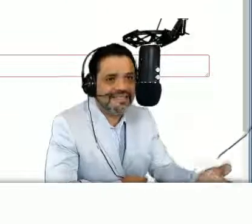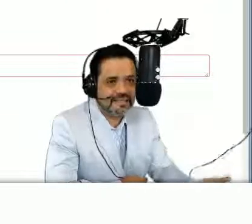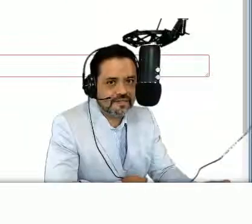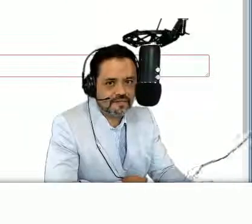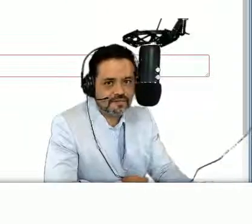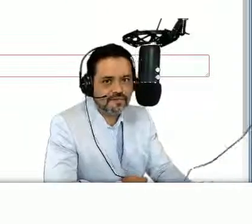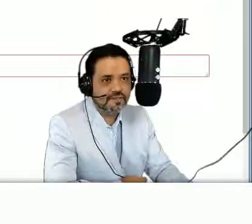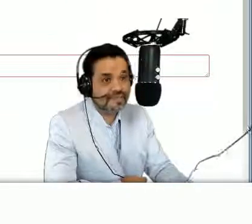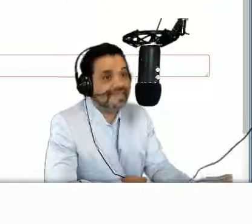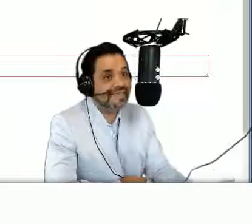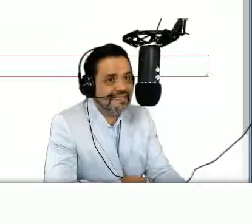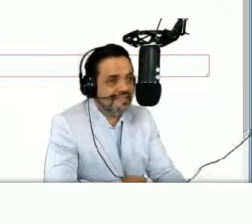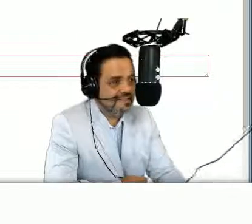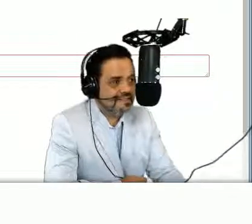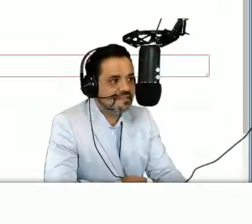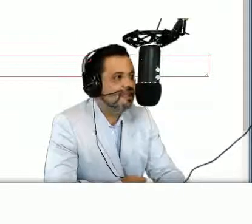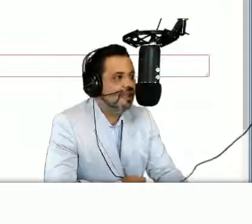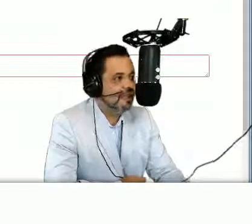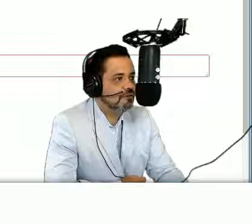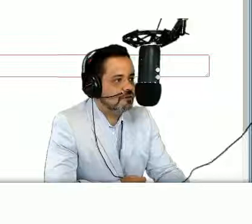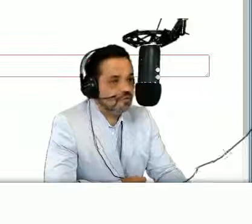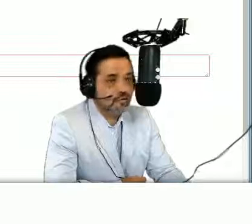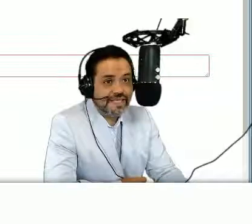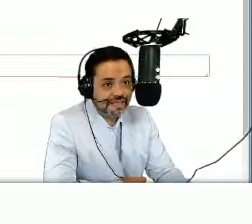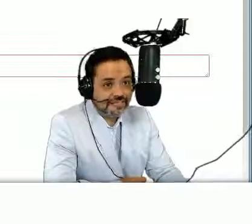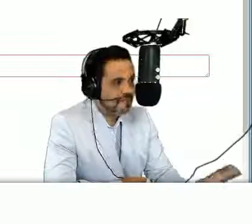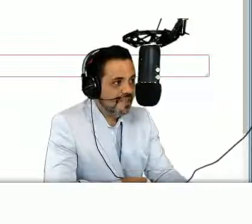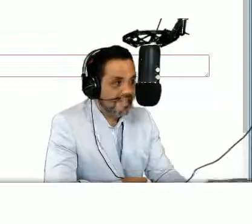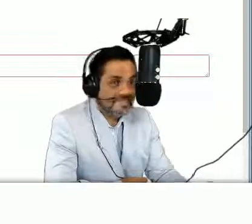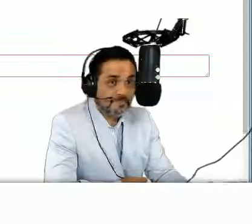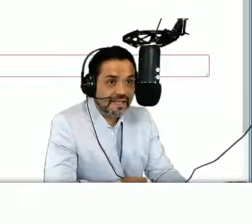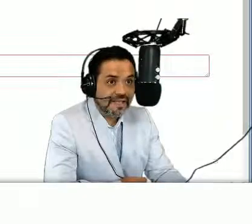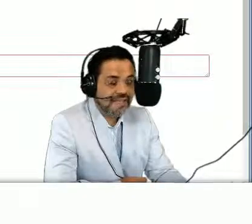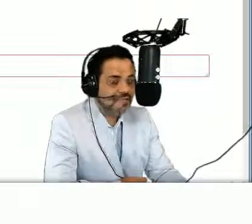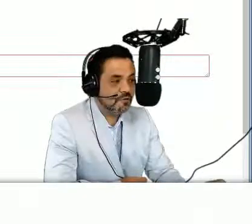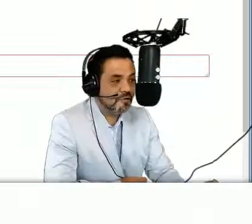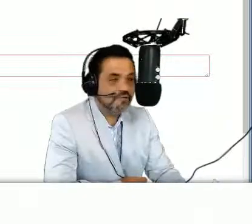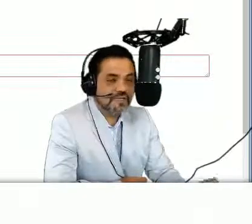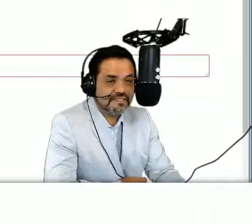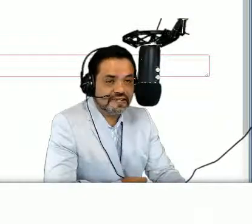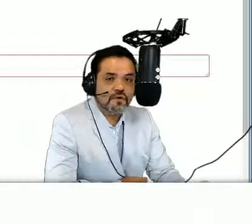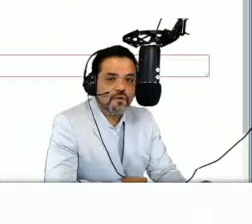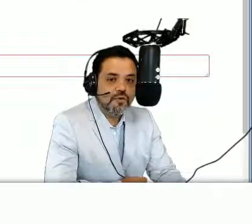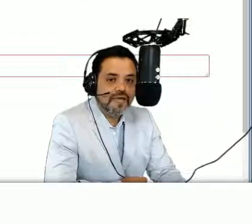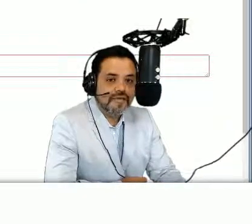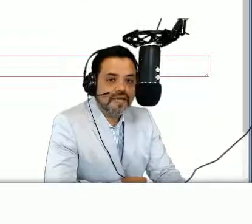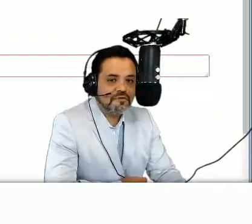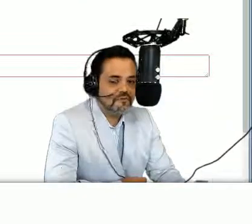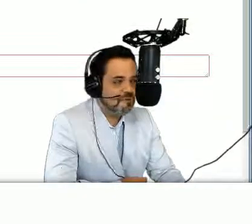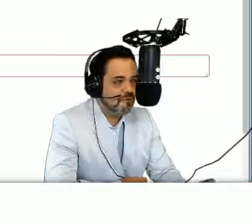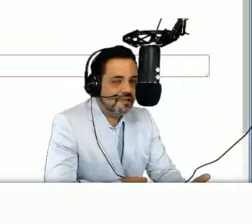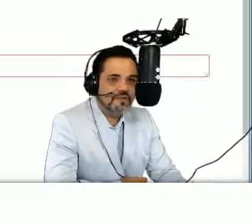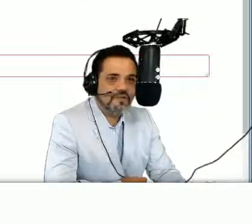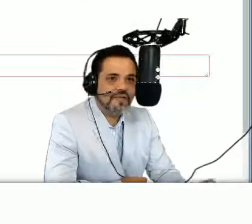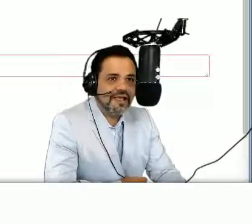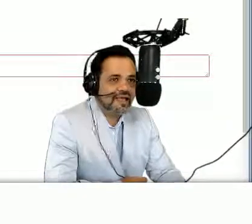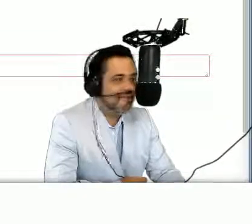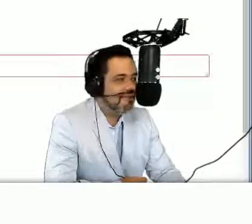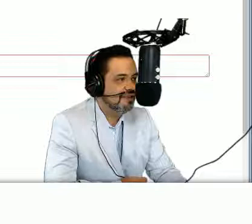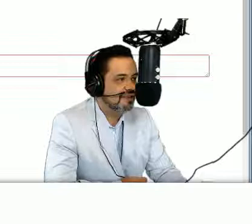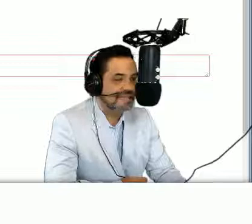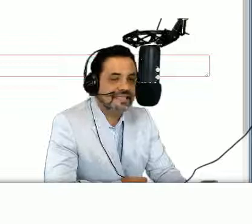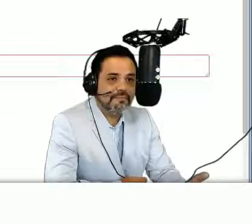y qué está viendo. Y quién es, además. Entonces sugieren, esta página sugiere utilizar un navegador muy polémico que